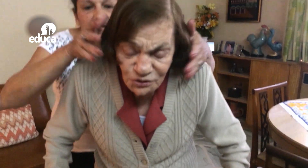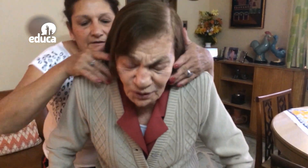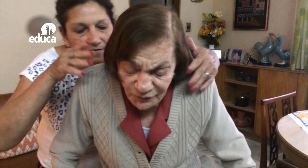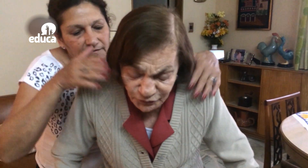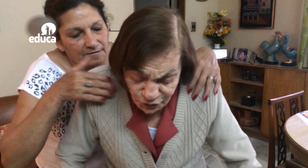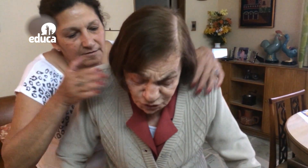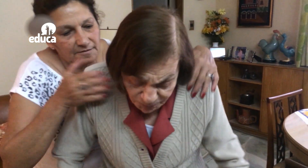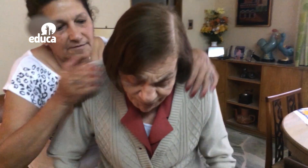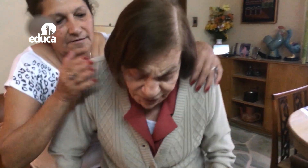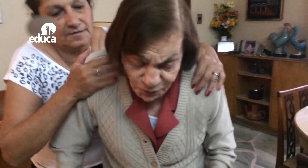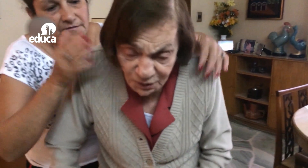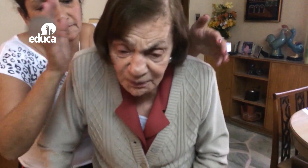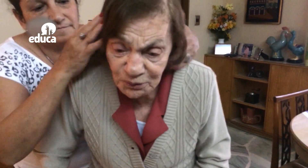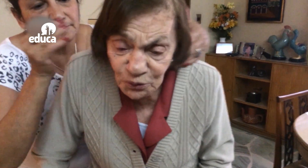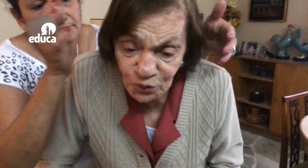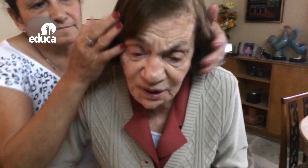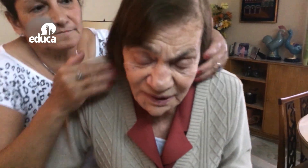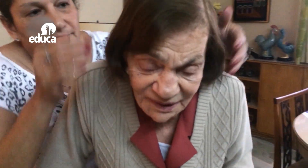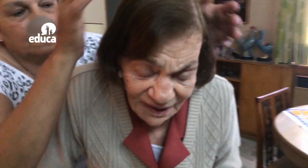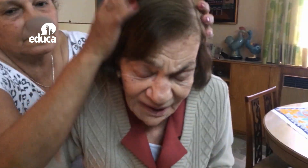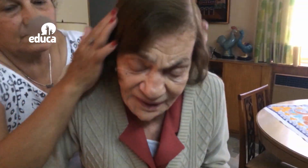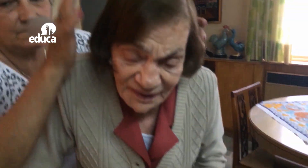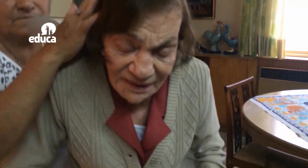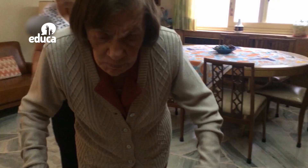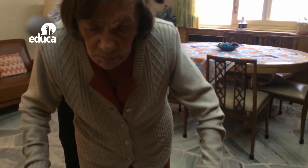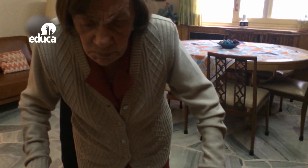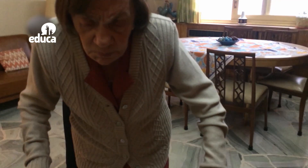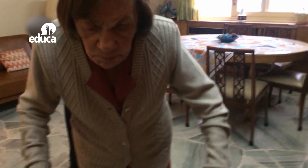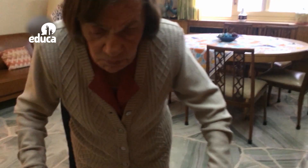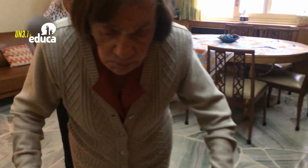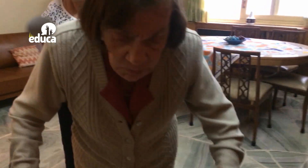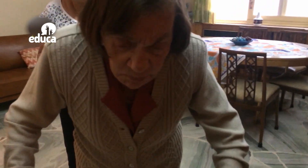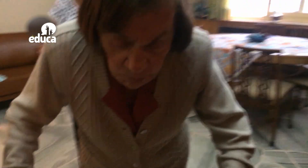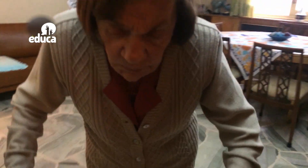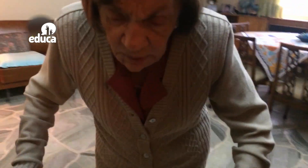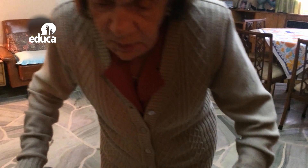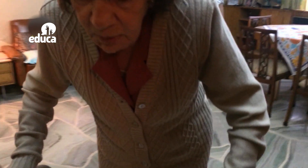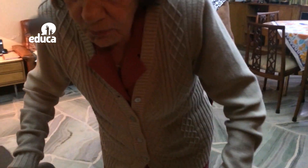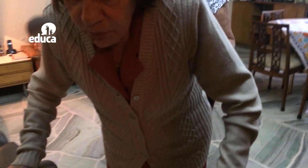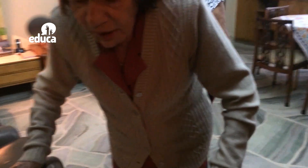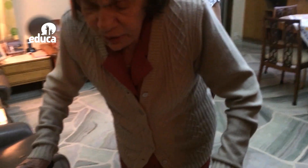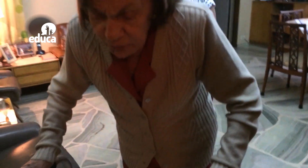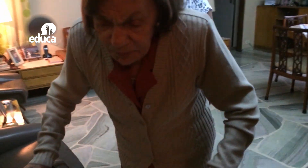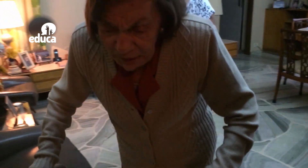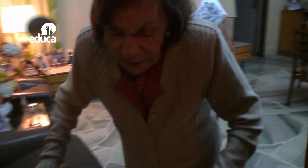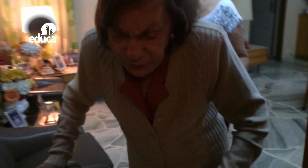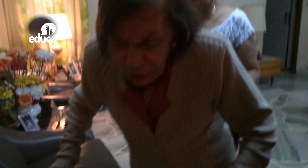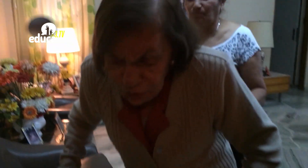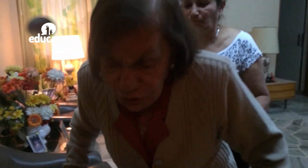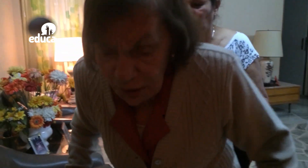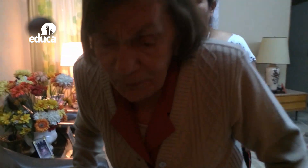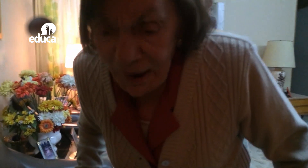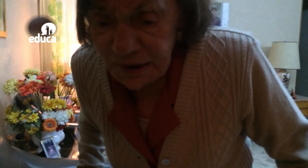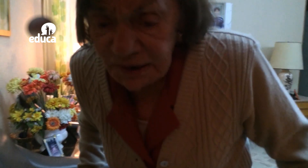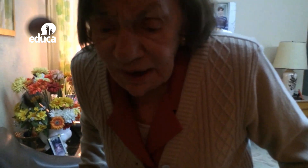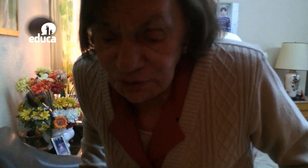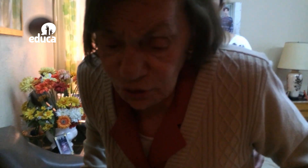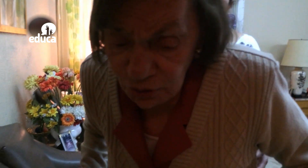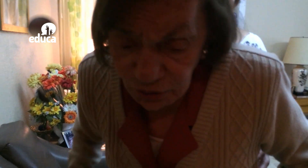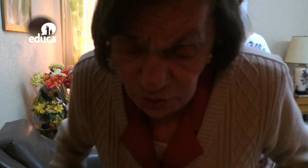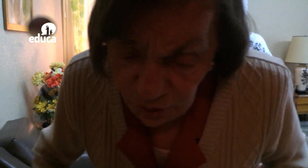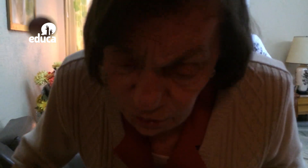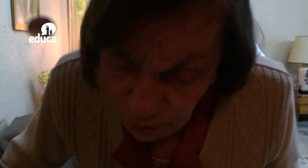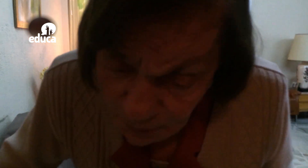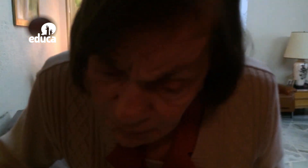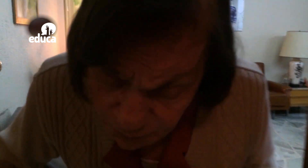me saques una foto, parezco una bruja, deja. ¿Y cómo hacemos para hacer el programa entonces? Voy a romper la foto, la